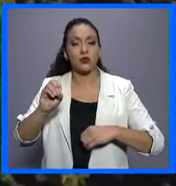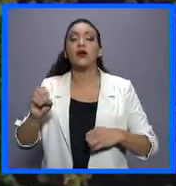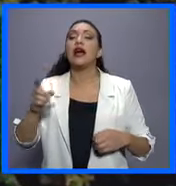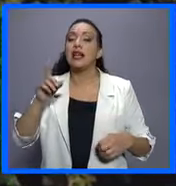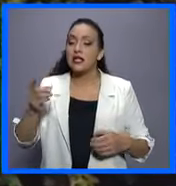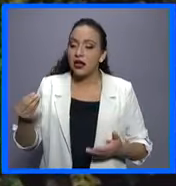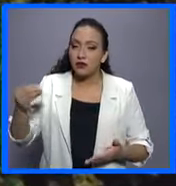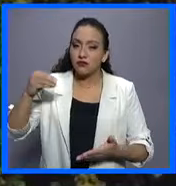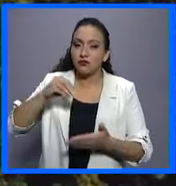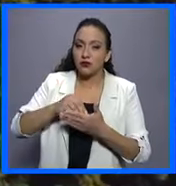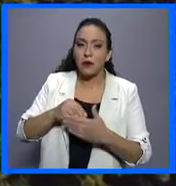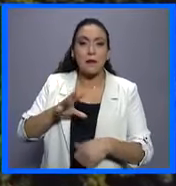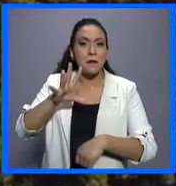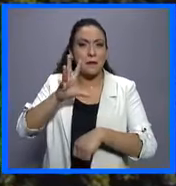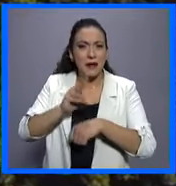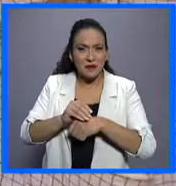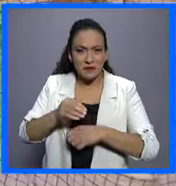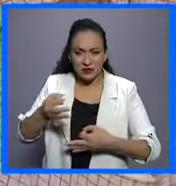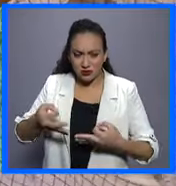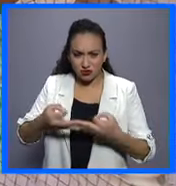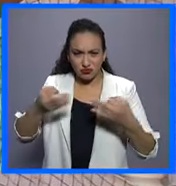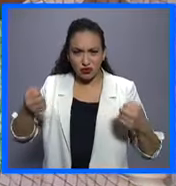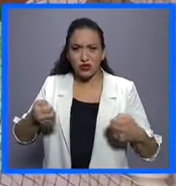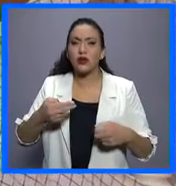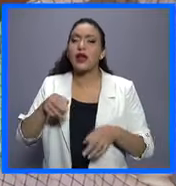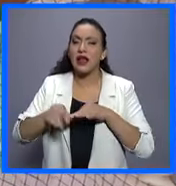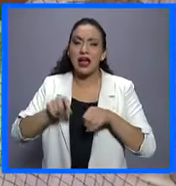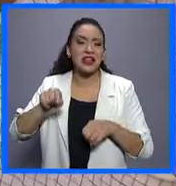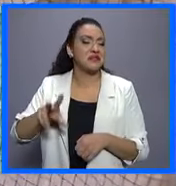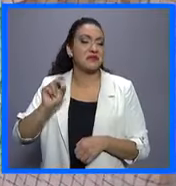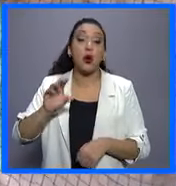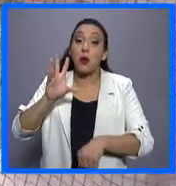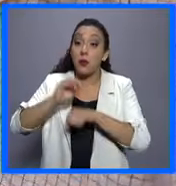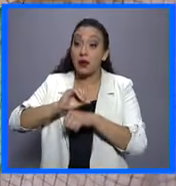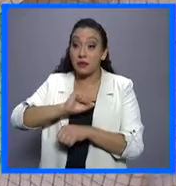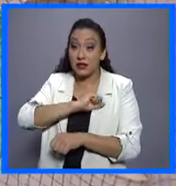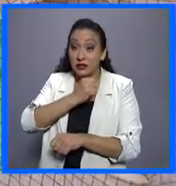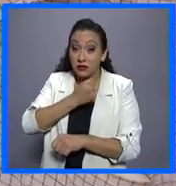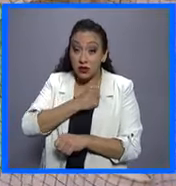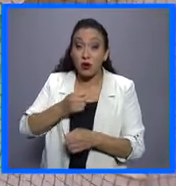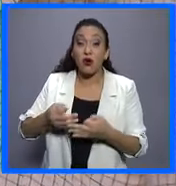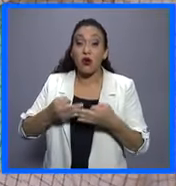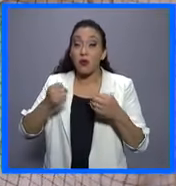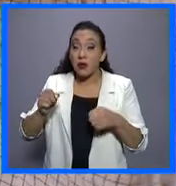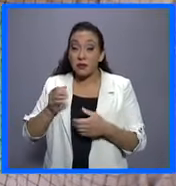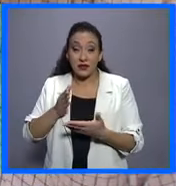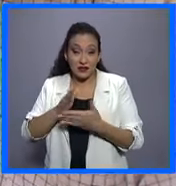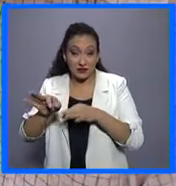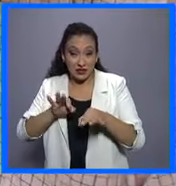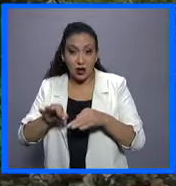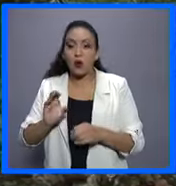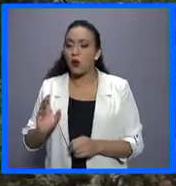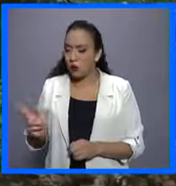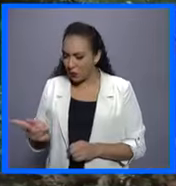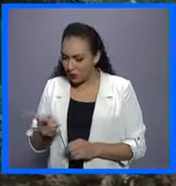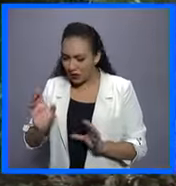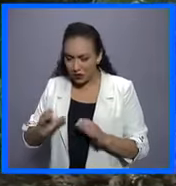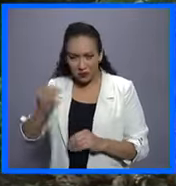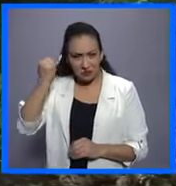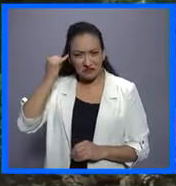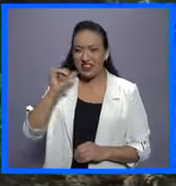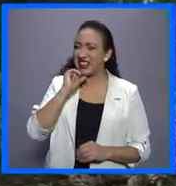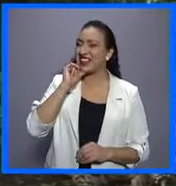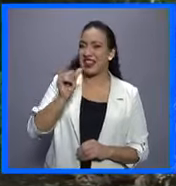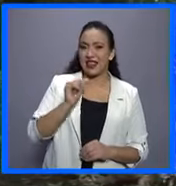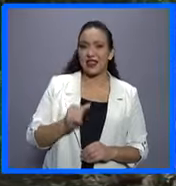instalado sin contar con licencias de funcionamiento, permisos ambientales ni consulta indígena, pese a localizarse dentro del anillo de